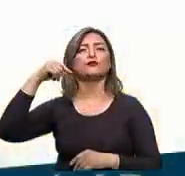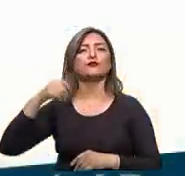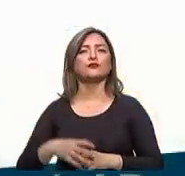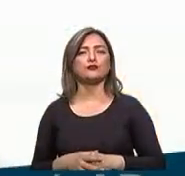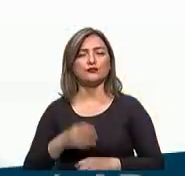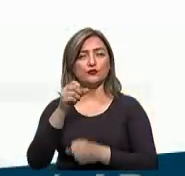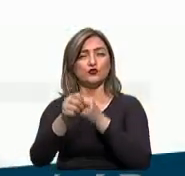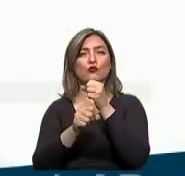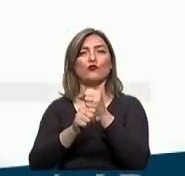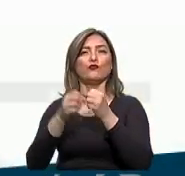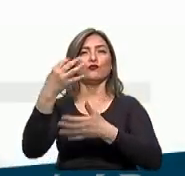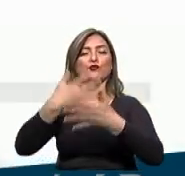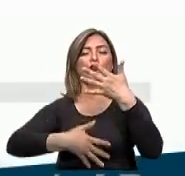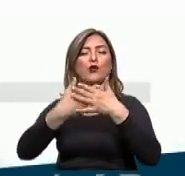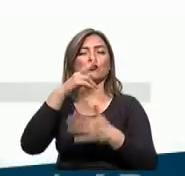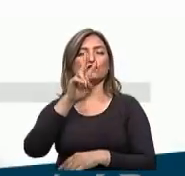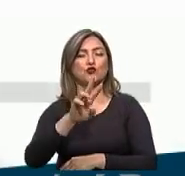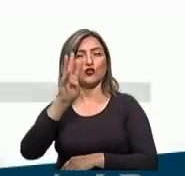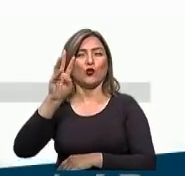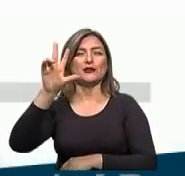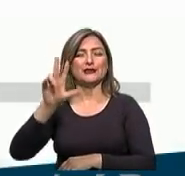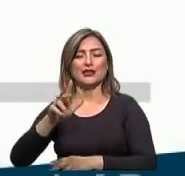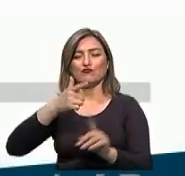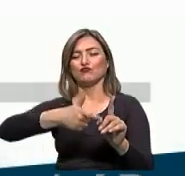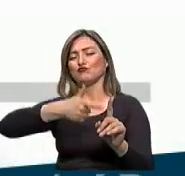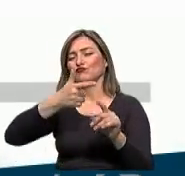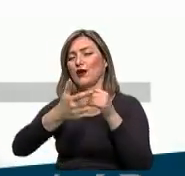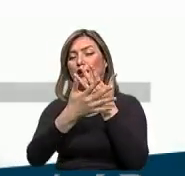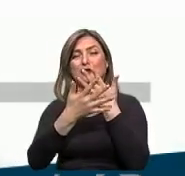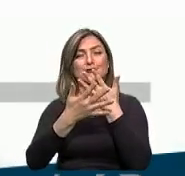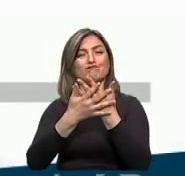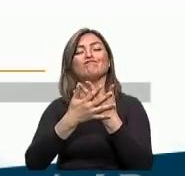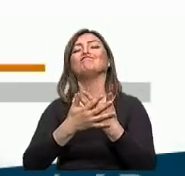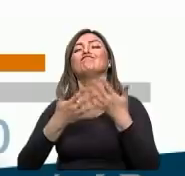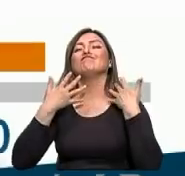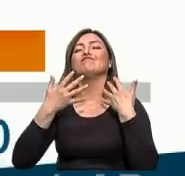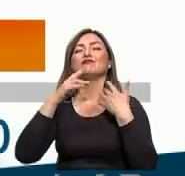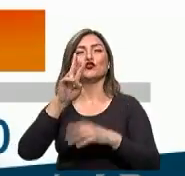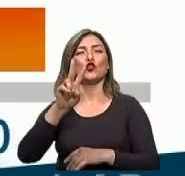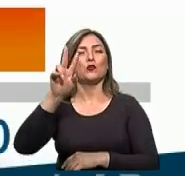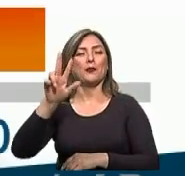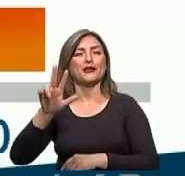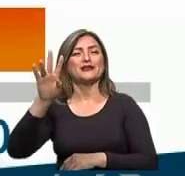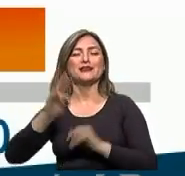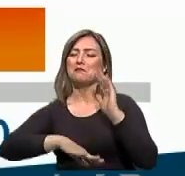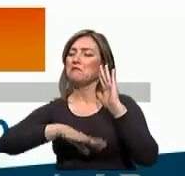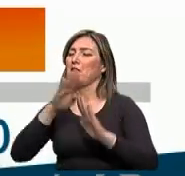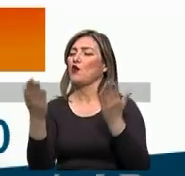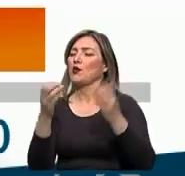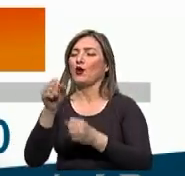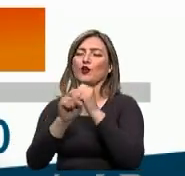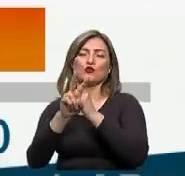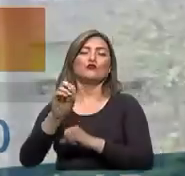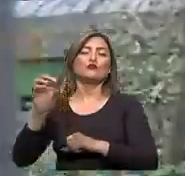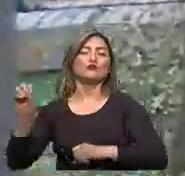En lo que va del año, se han registrado 263 asesinatos en las cárceles del país, 227 más que los registrados durante